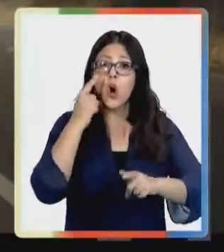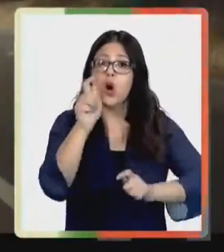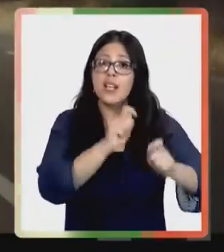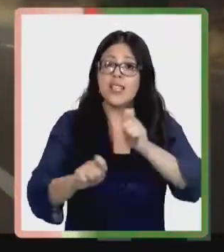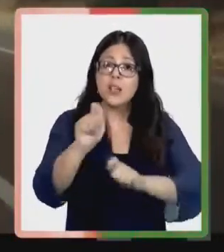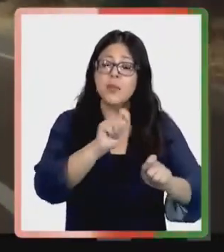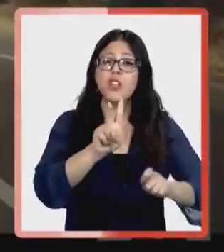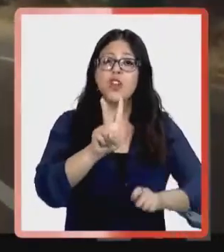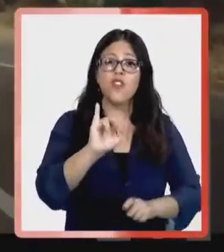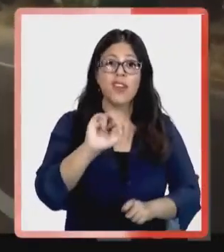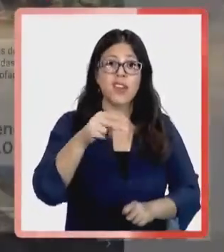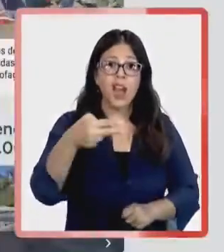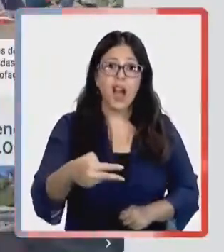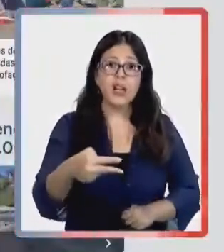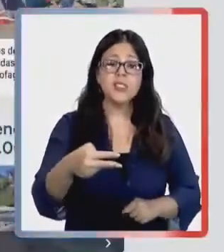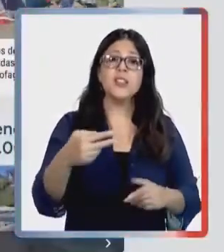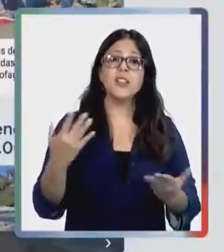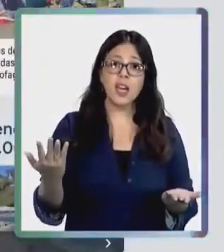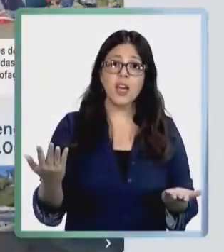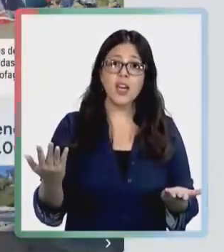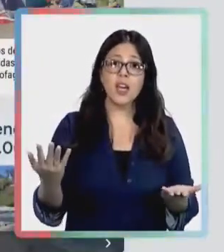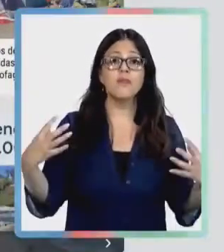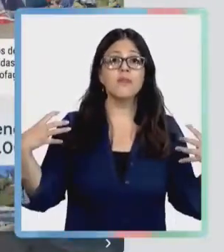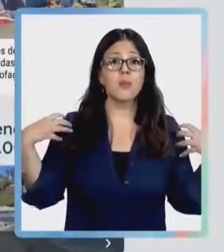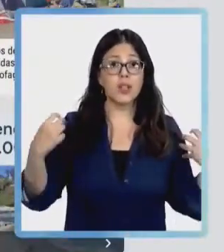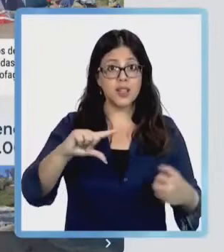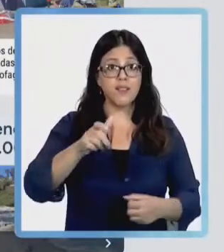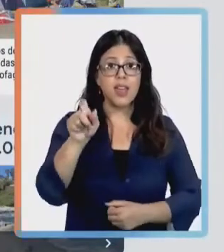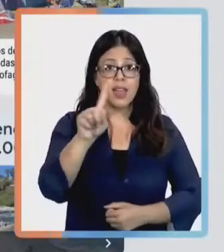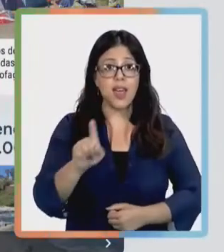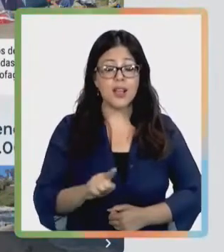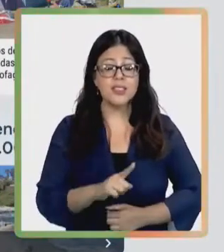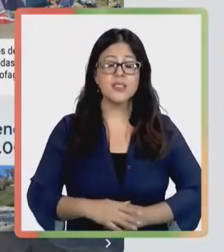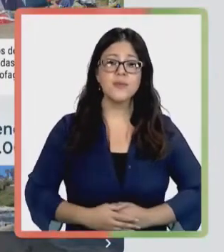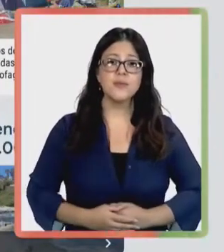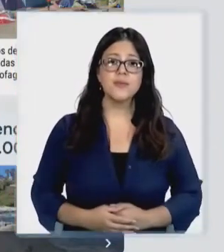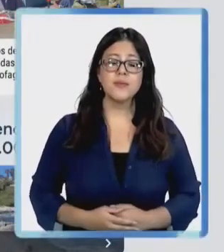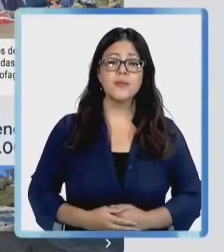GES. Nos despedimos. Recuerden visitar nuestra página web